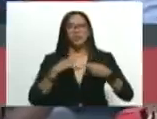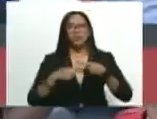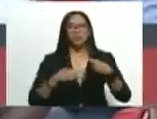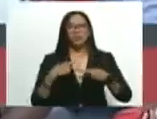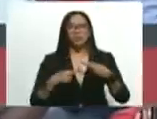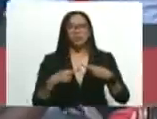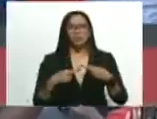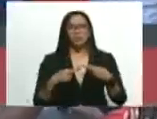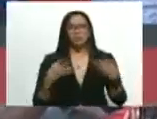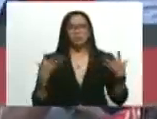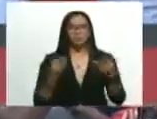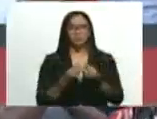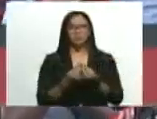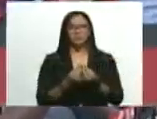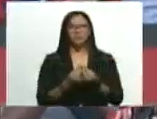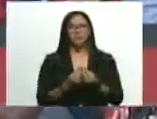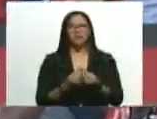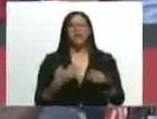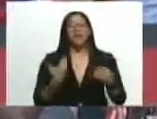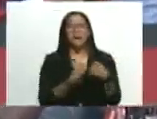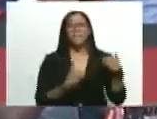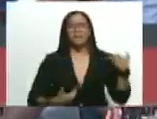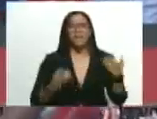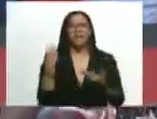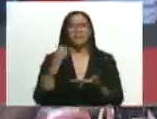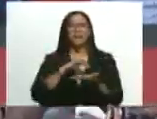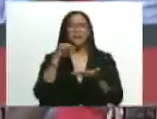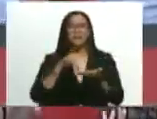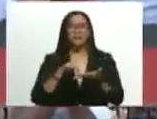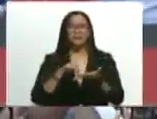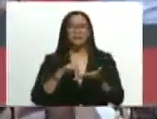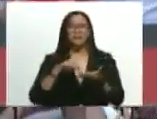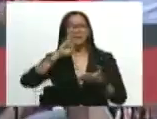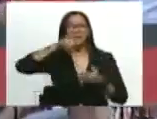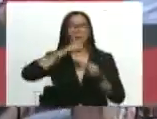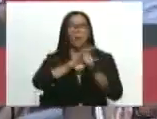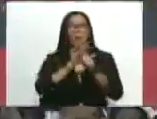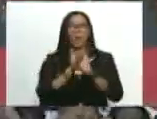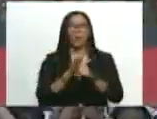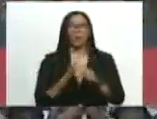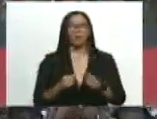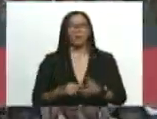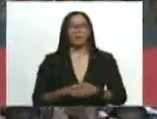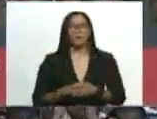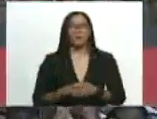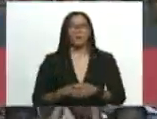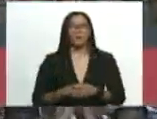con ustedes el presidente de la asamblea nacional Jorge Rodríguez